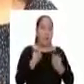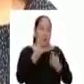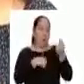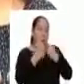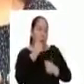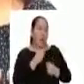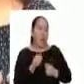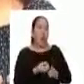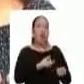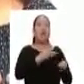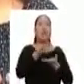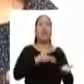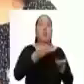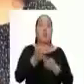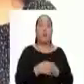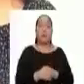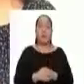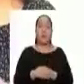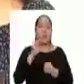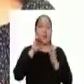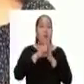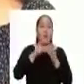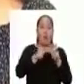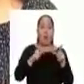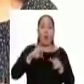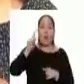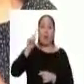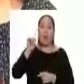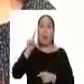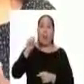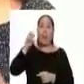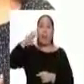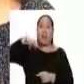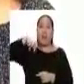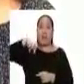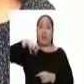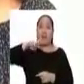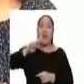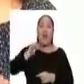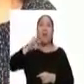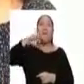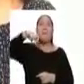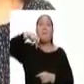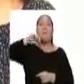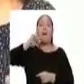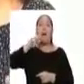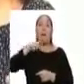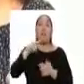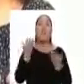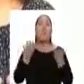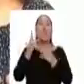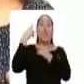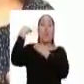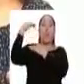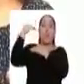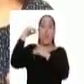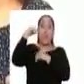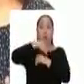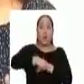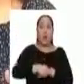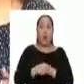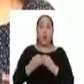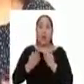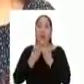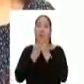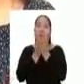Los puertos de Talara y Paita son los más importantes, ubicados en Piura. La navegación fluvial se realiza en el río